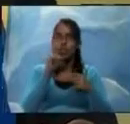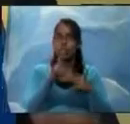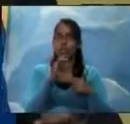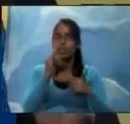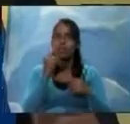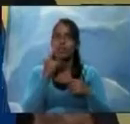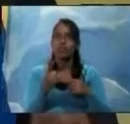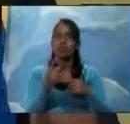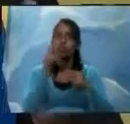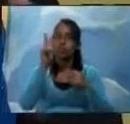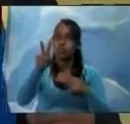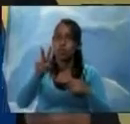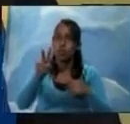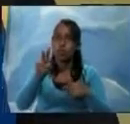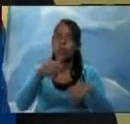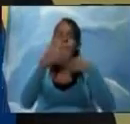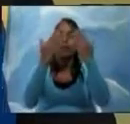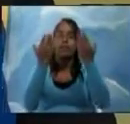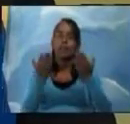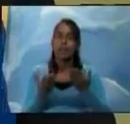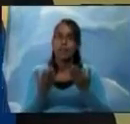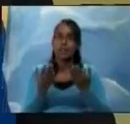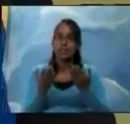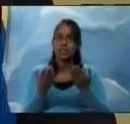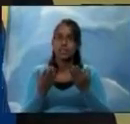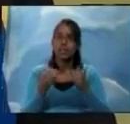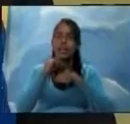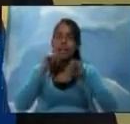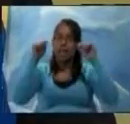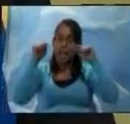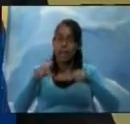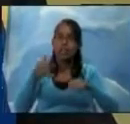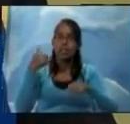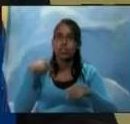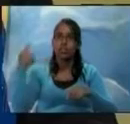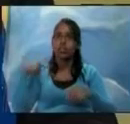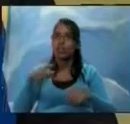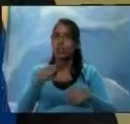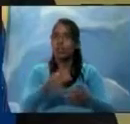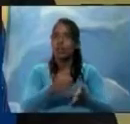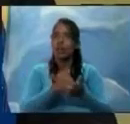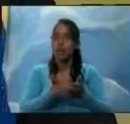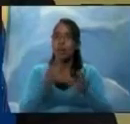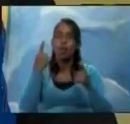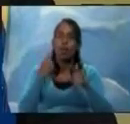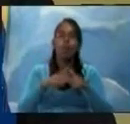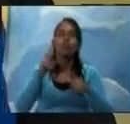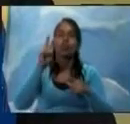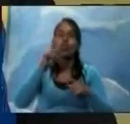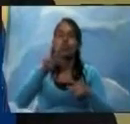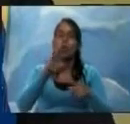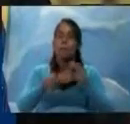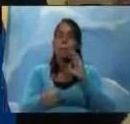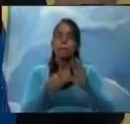dijo, 2 talentos me entregaste, he aquí tienes, he ganado otros